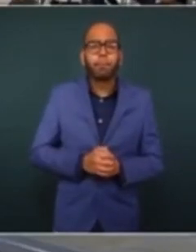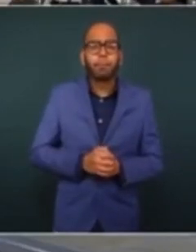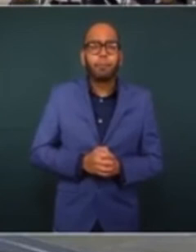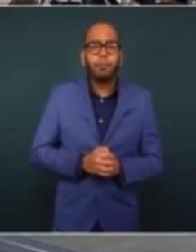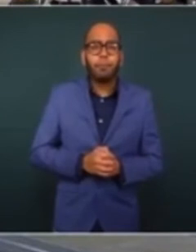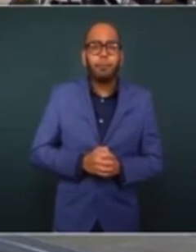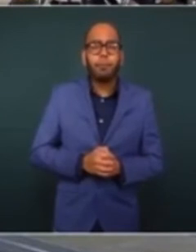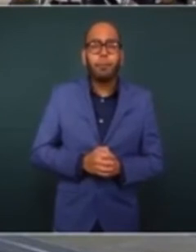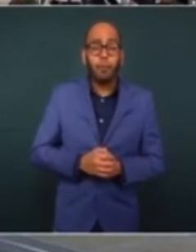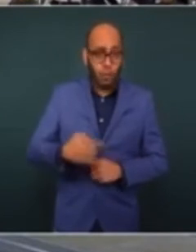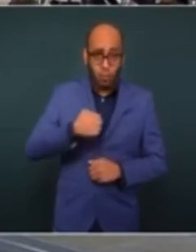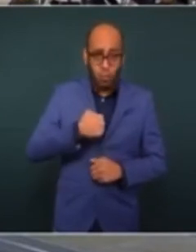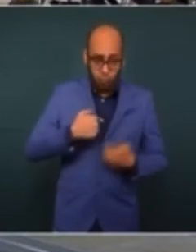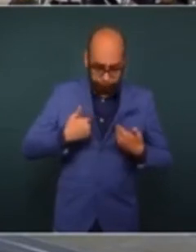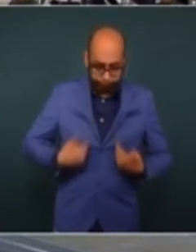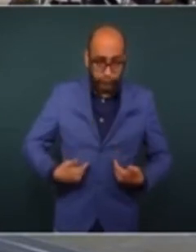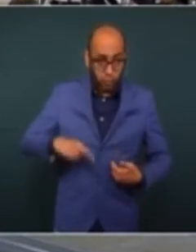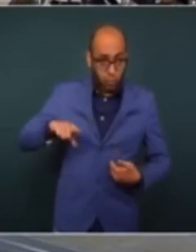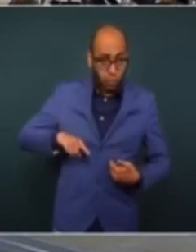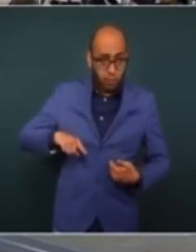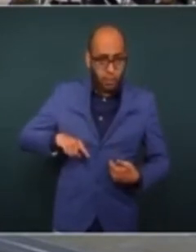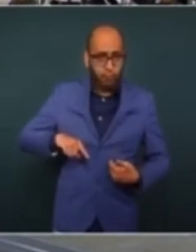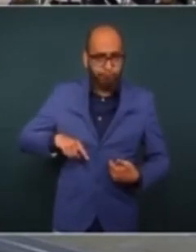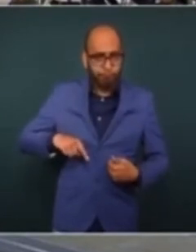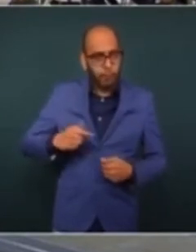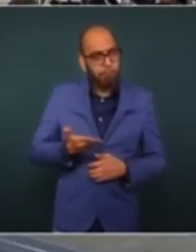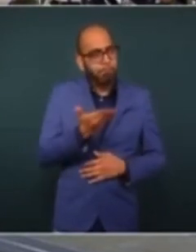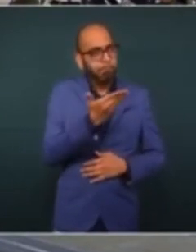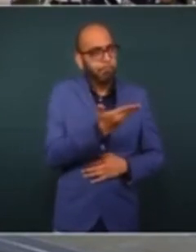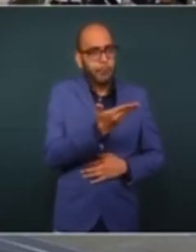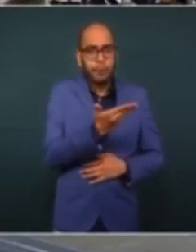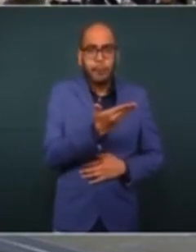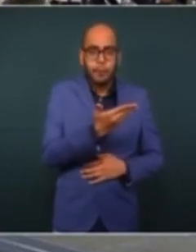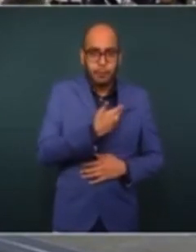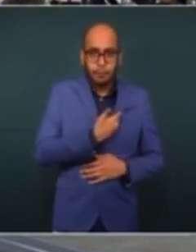como gobernador le he solicitado al presidente